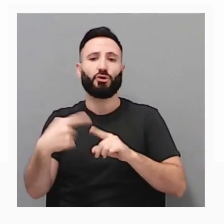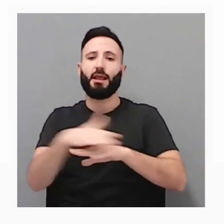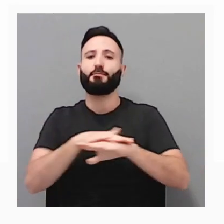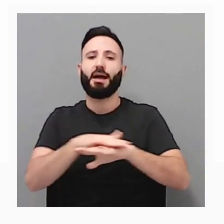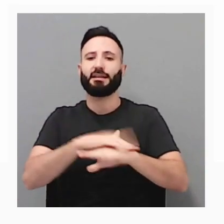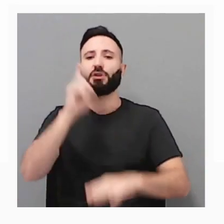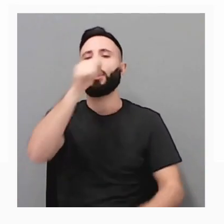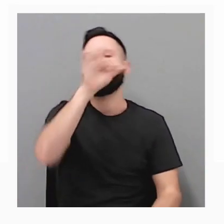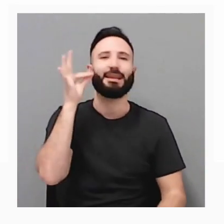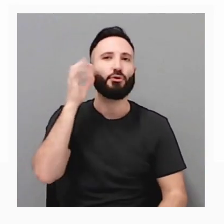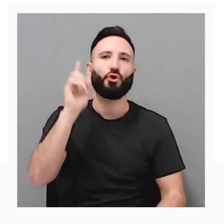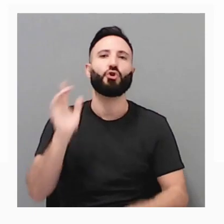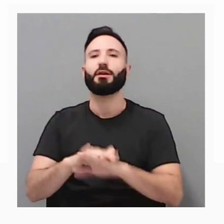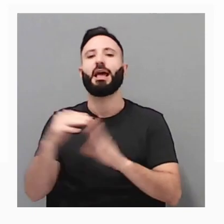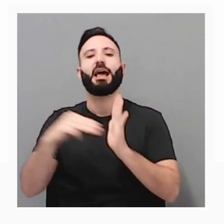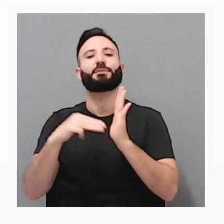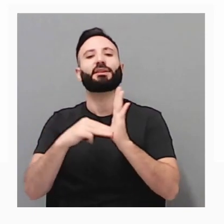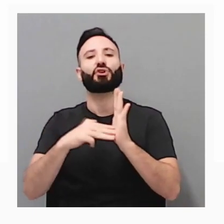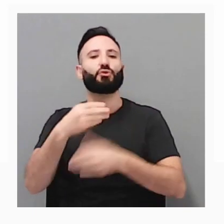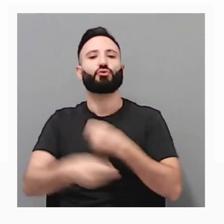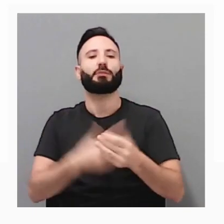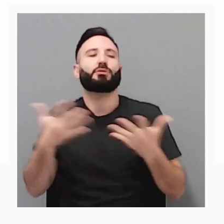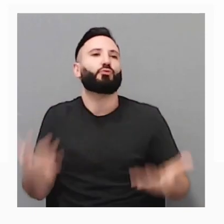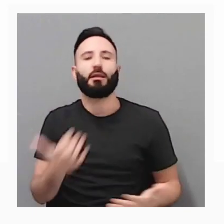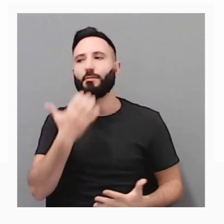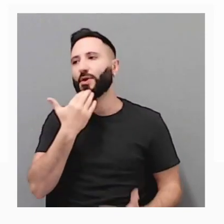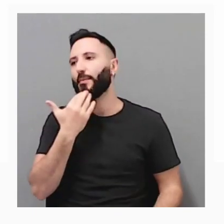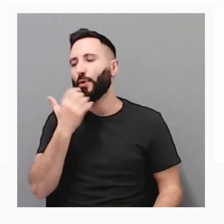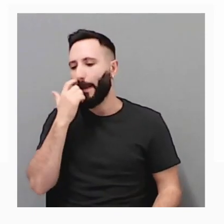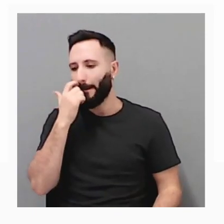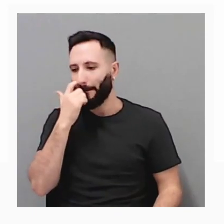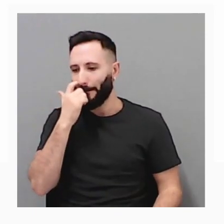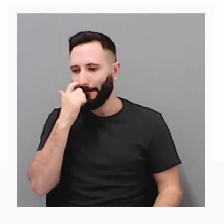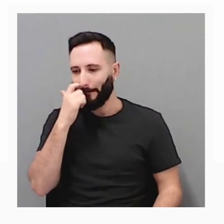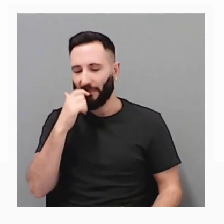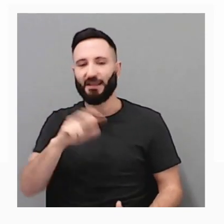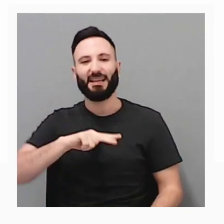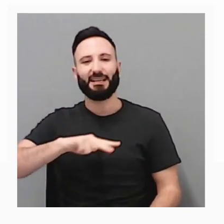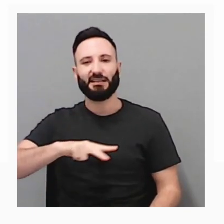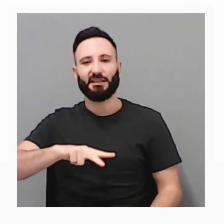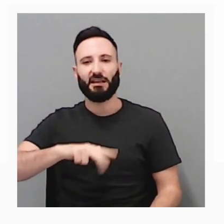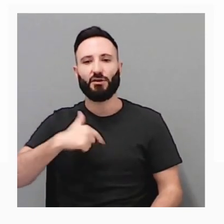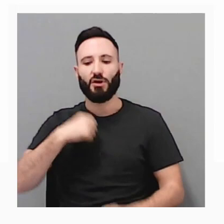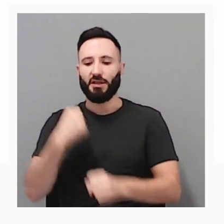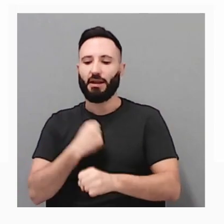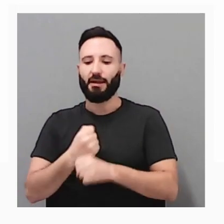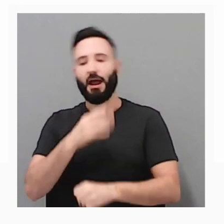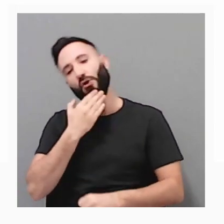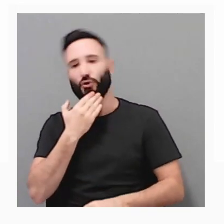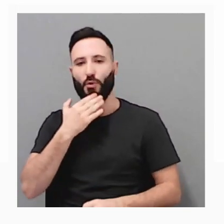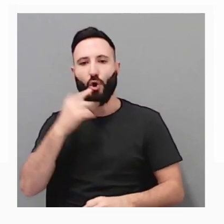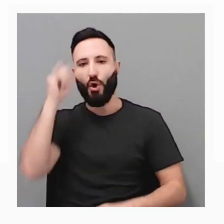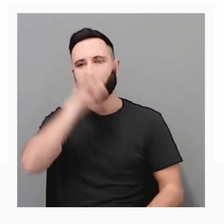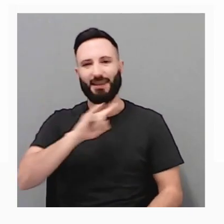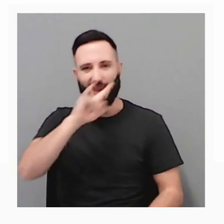género, pero las expresiones que usamos, ¿no? Por ejemplo, expresiones que se usan en castellano, trabajar como un negro, es algo que